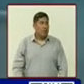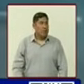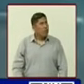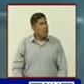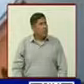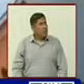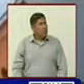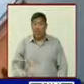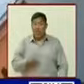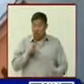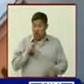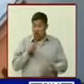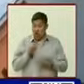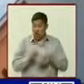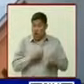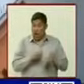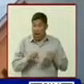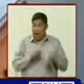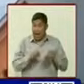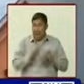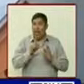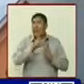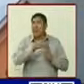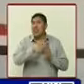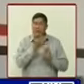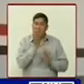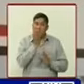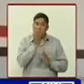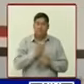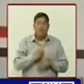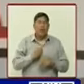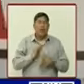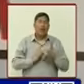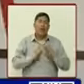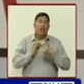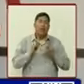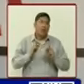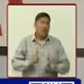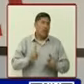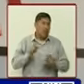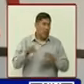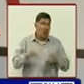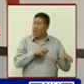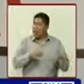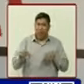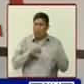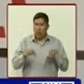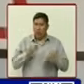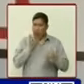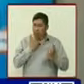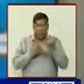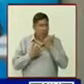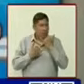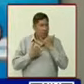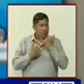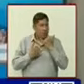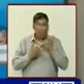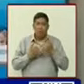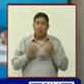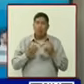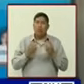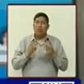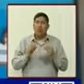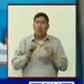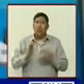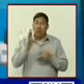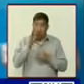si no lo hacía, el denunciado le quitaría el teléfono celular. En algunas ocasiones le había hecho ir a su domicilio cuando no se encontraba